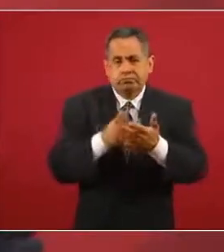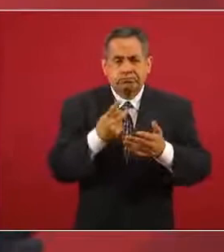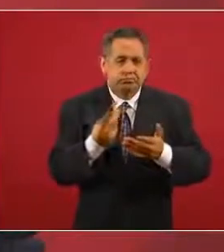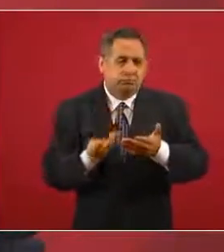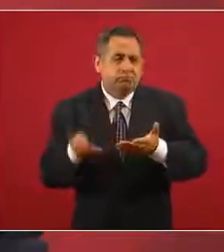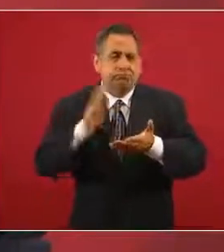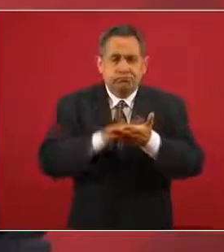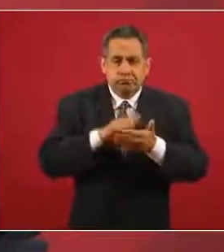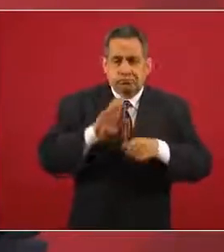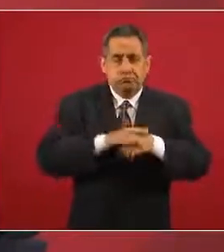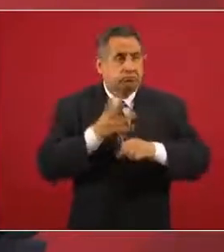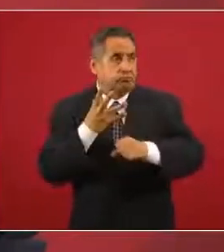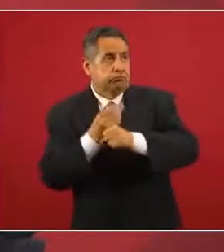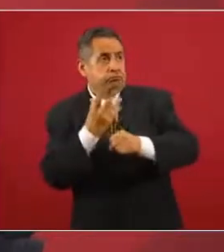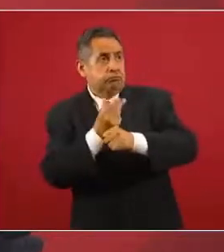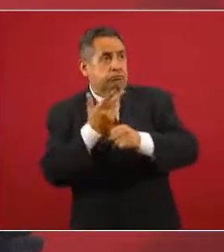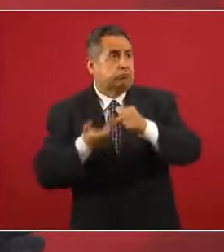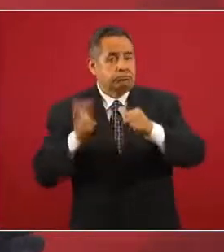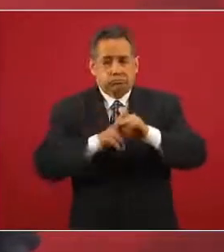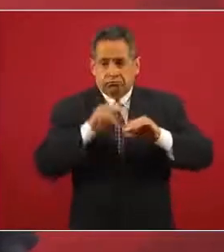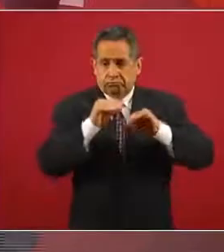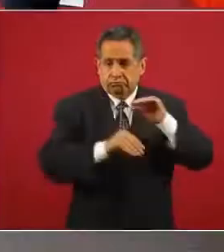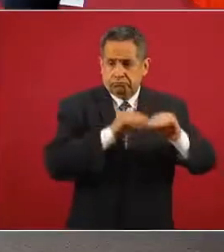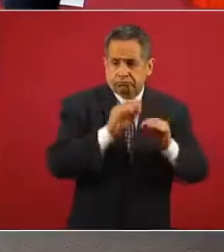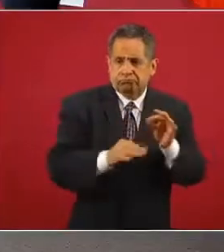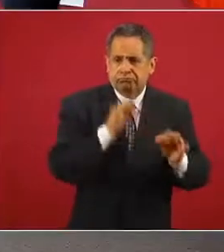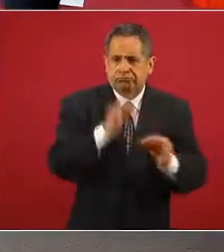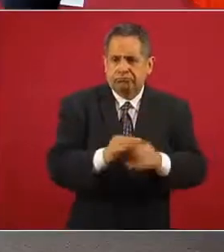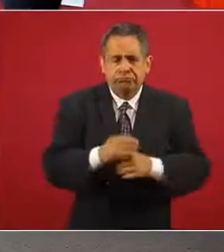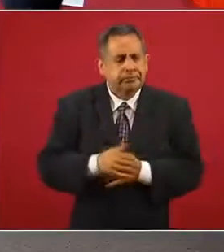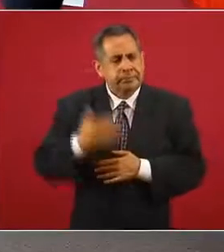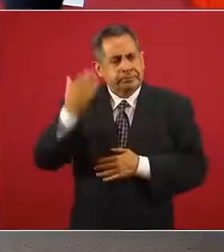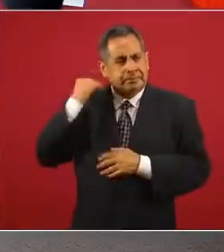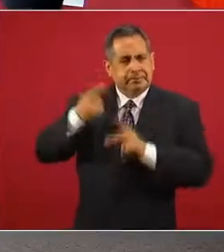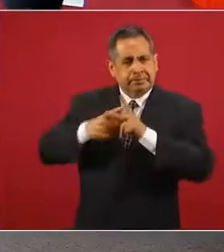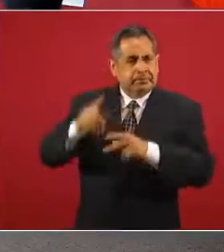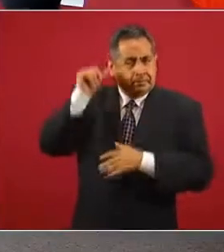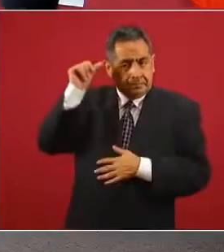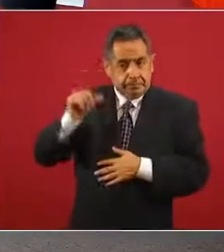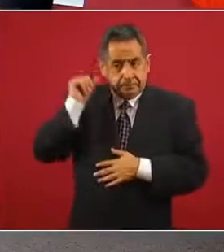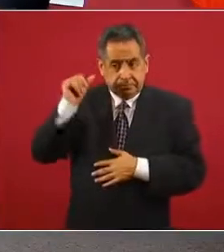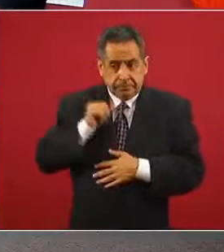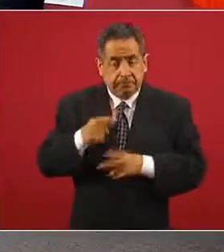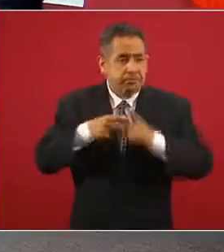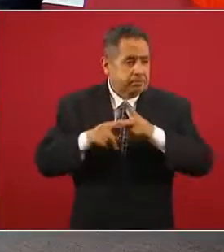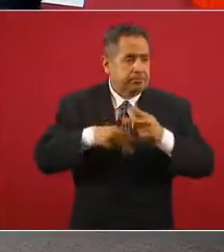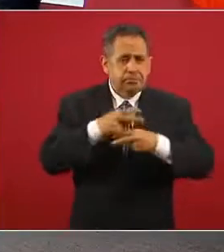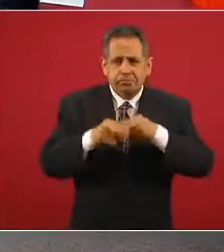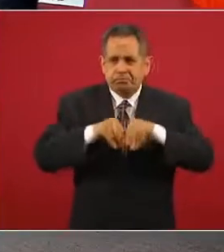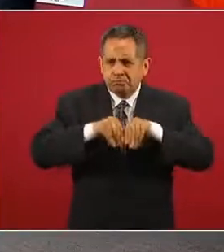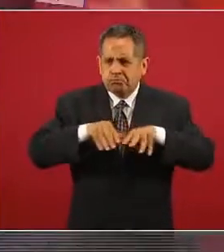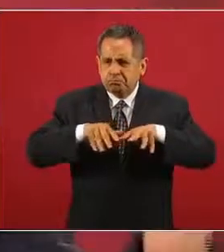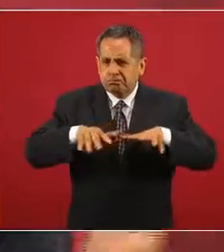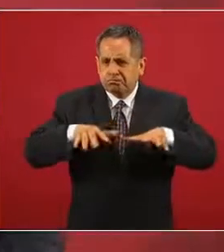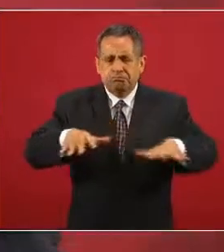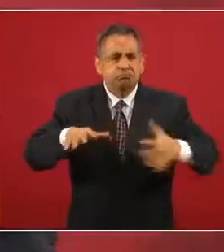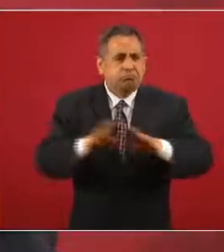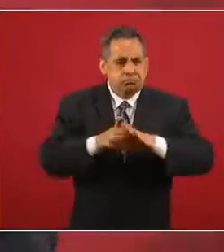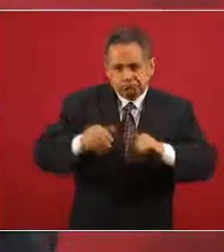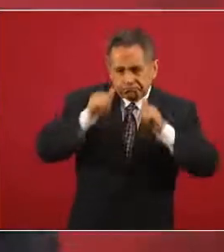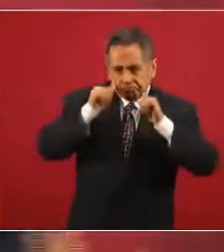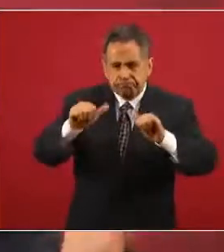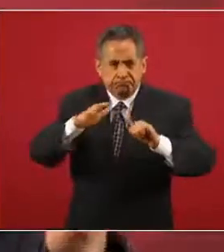de la reconversión hospitalaria. Cuando iniciamos la reconversión a mediados de abril, fuimos expandiendo el sistema de